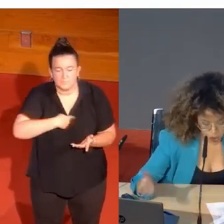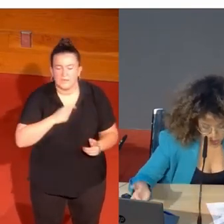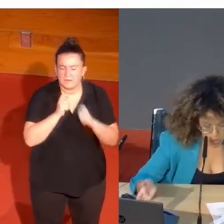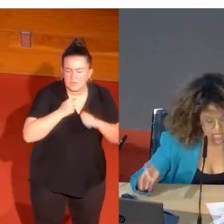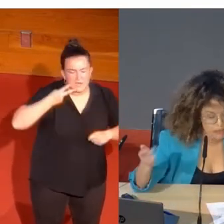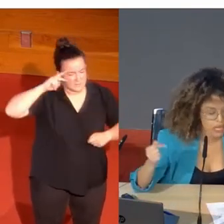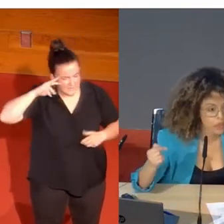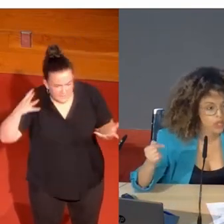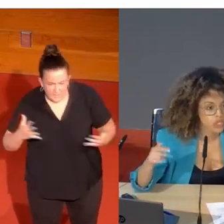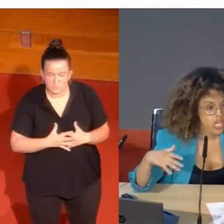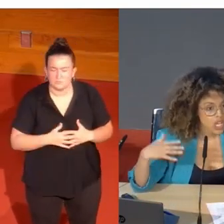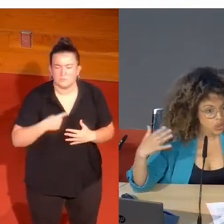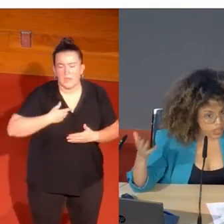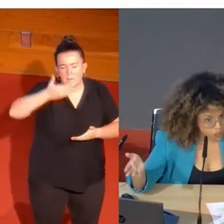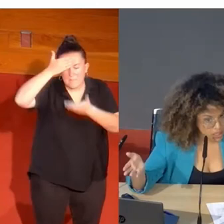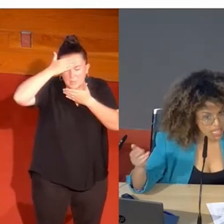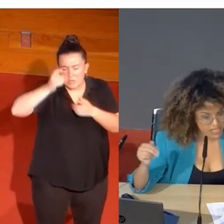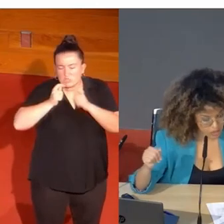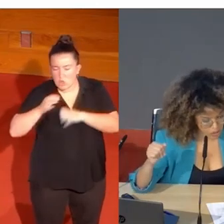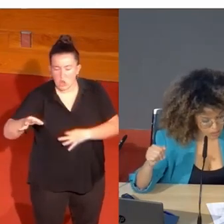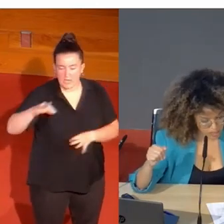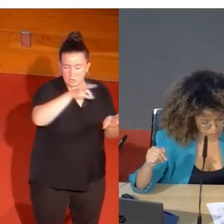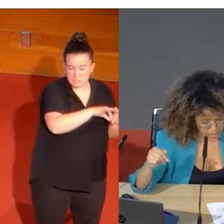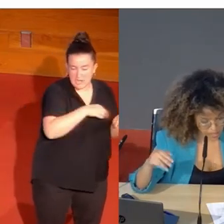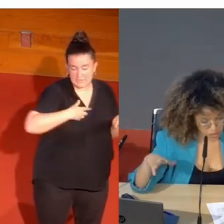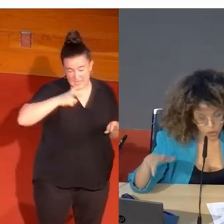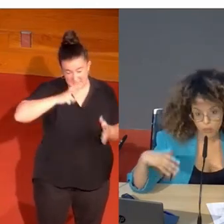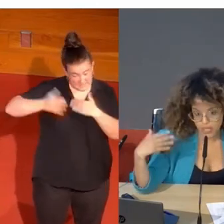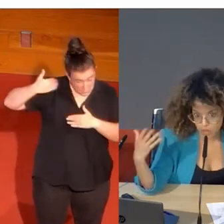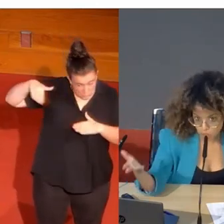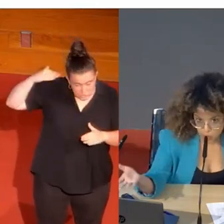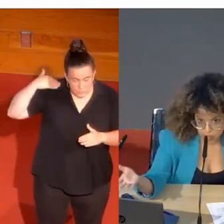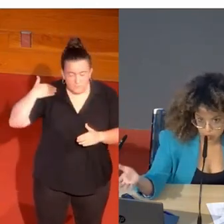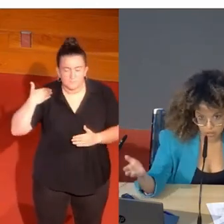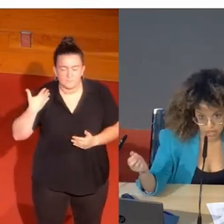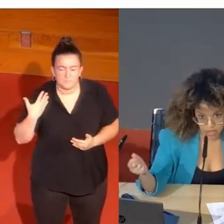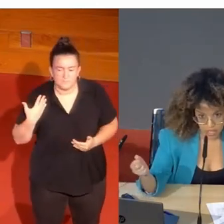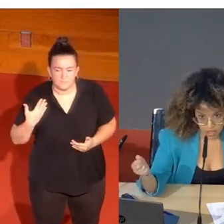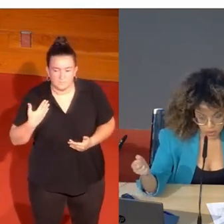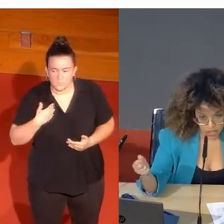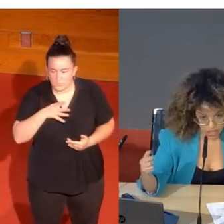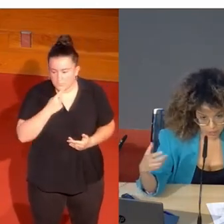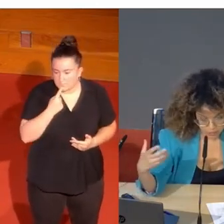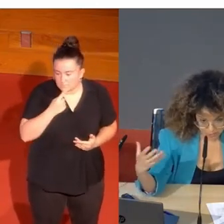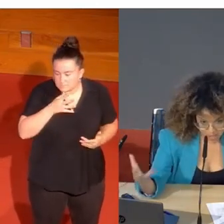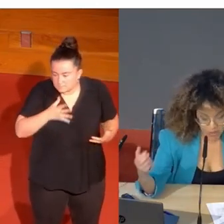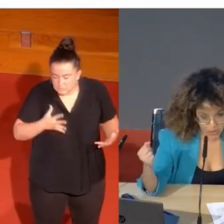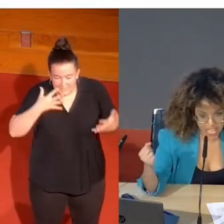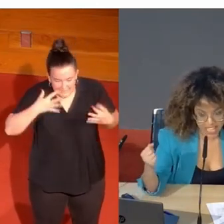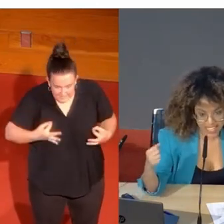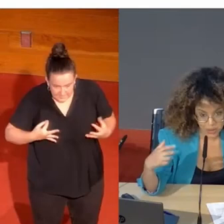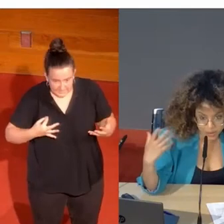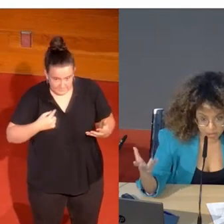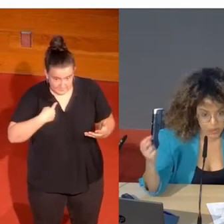antiguos corresponsales en Marruecos y otras fuentes que han sido verificadas lo digo porque no es una opinión lo que lo que